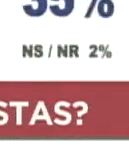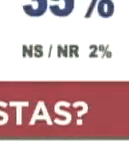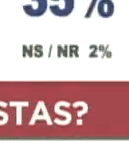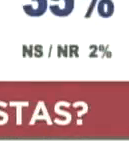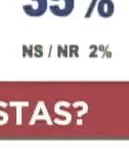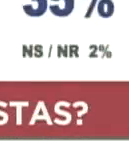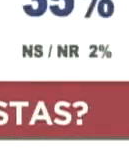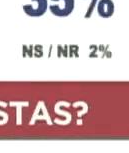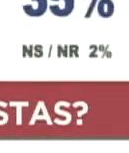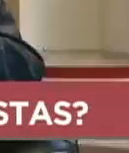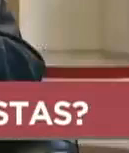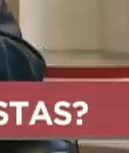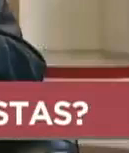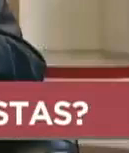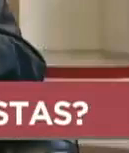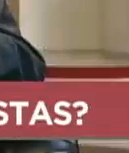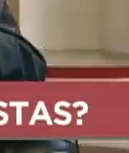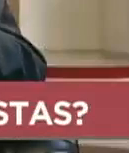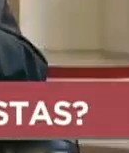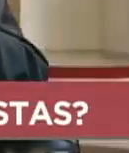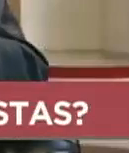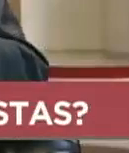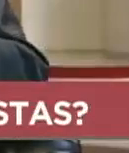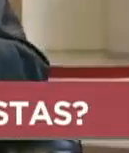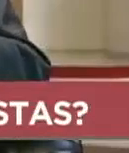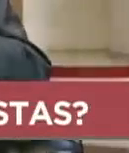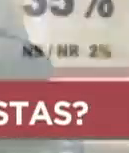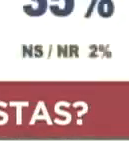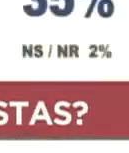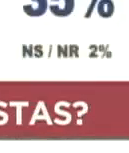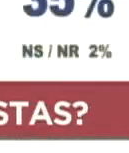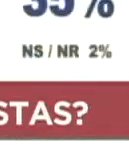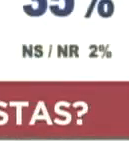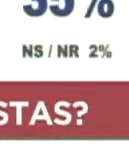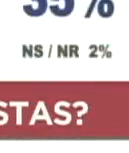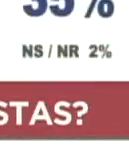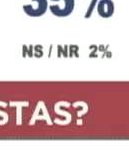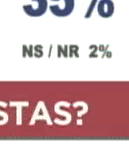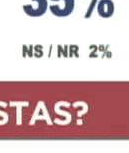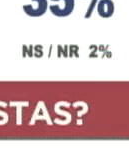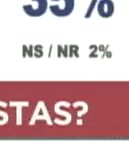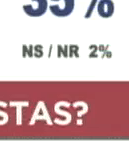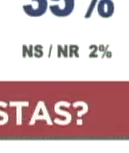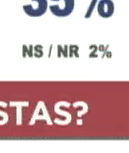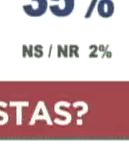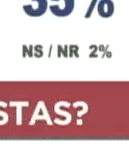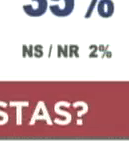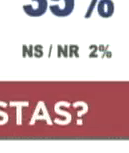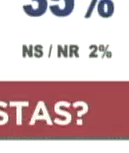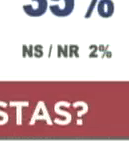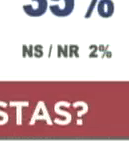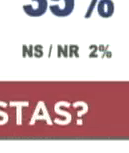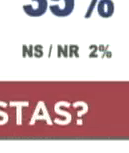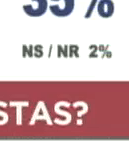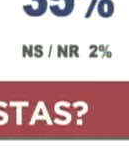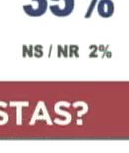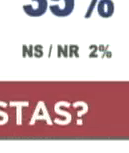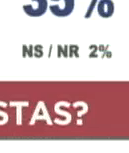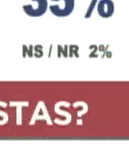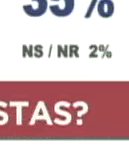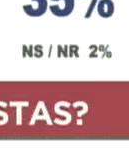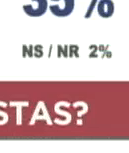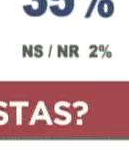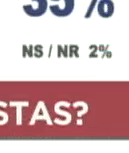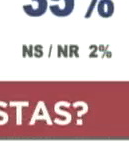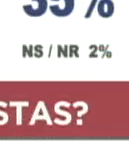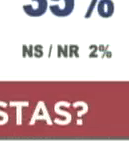y solo 35% pesimista. Hay un estado de expectativas positivas con relación al futuro